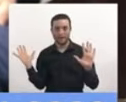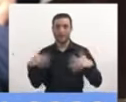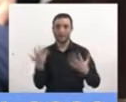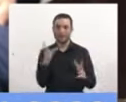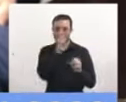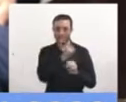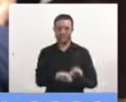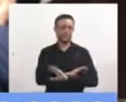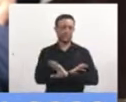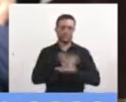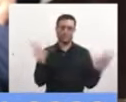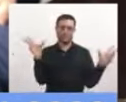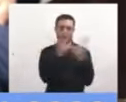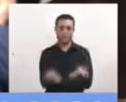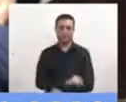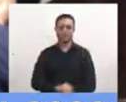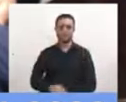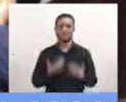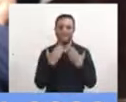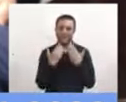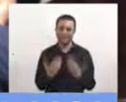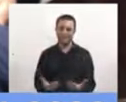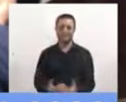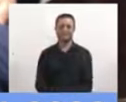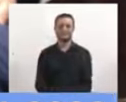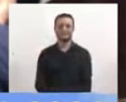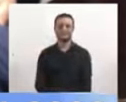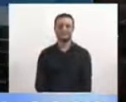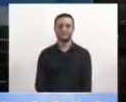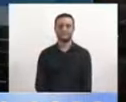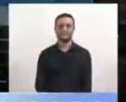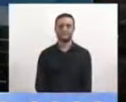Muchas gracias. Gracias, señor senador. Senador Schiavoni.